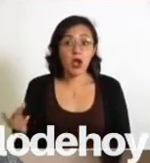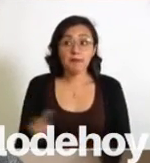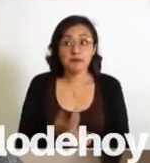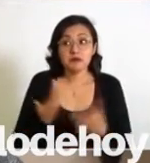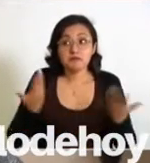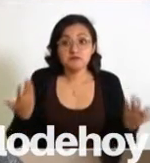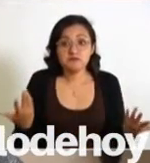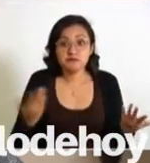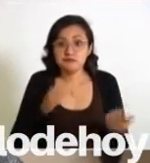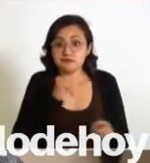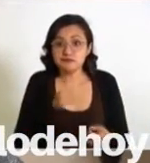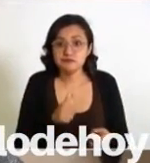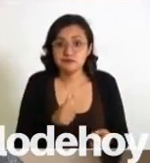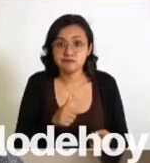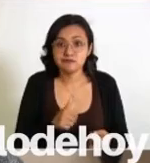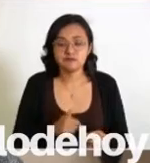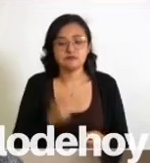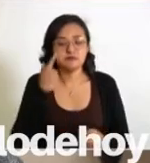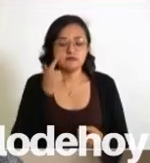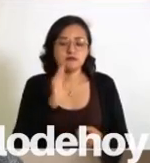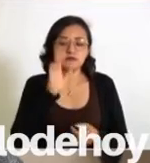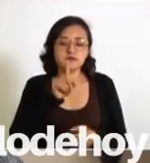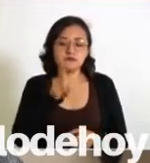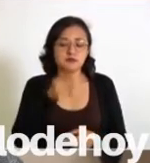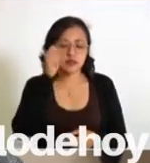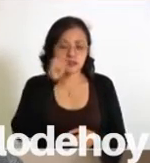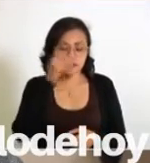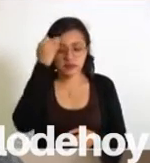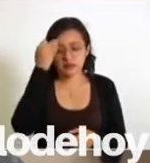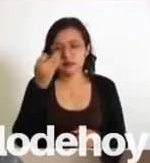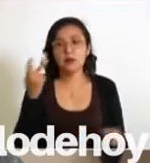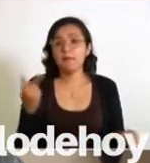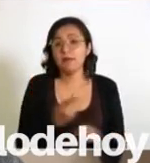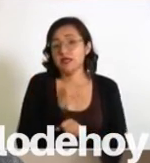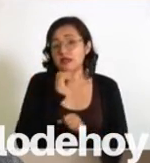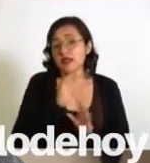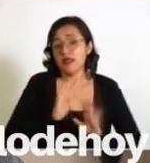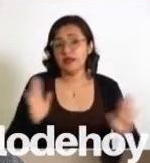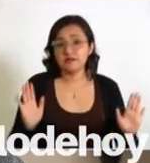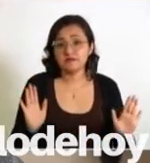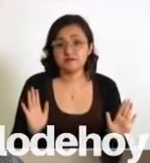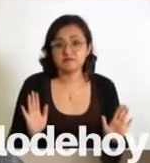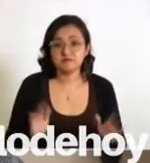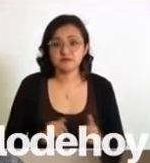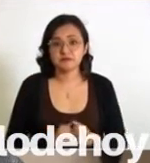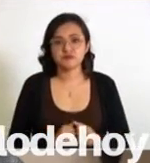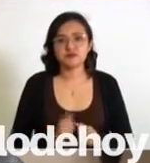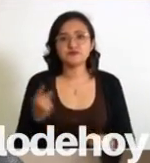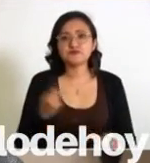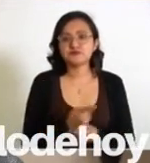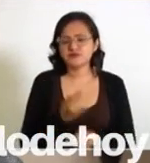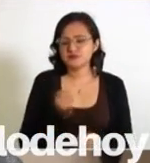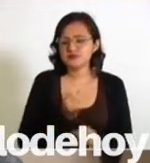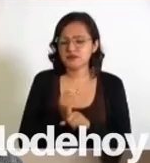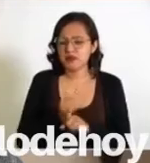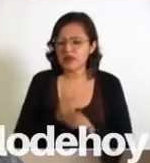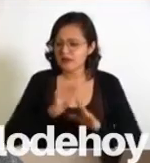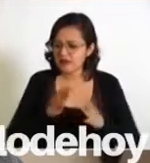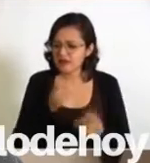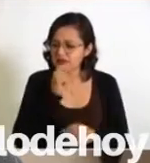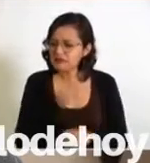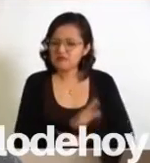verdad parece que en ese tiempo no ocurrieron y se abrió ninguna investigación